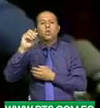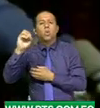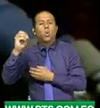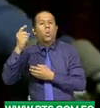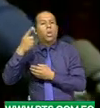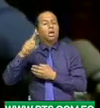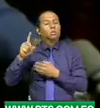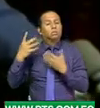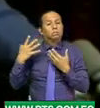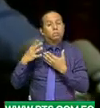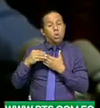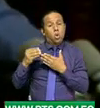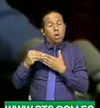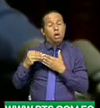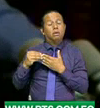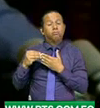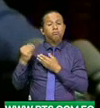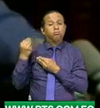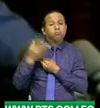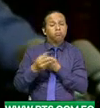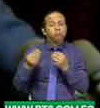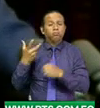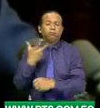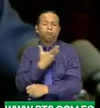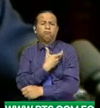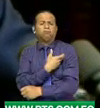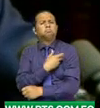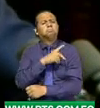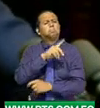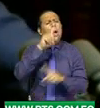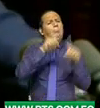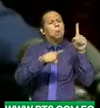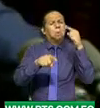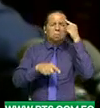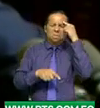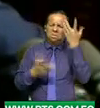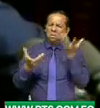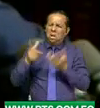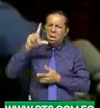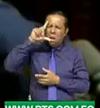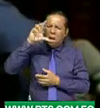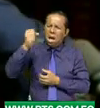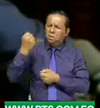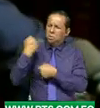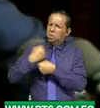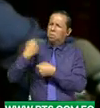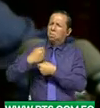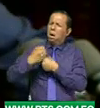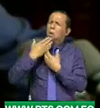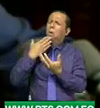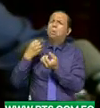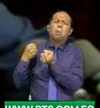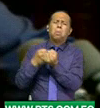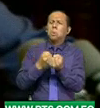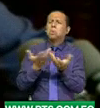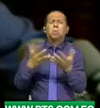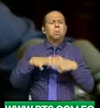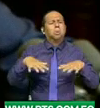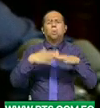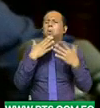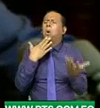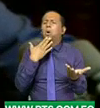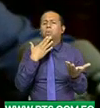preguntan, ¿y cuál es la obra de Lasso en el primer año de gobierno? Y yo les